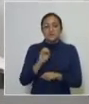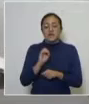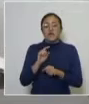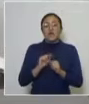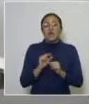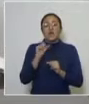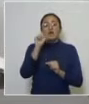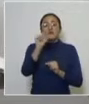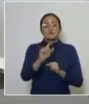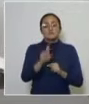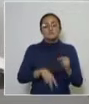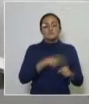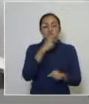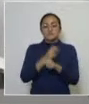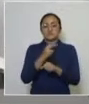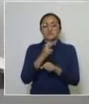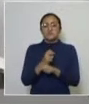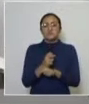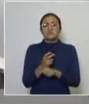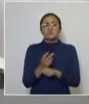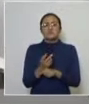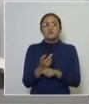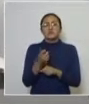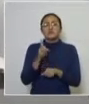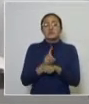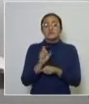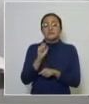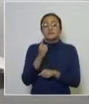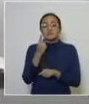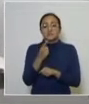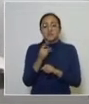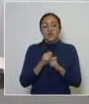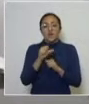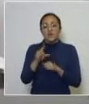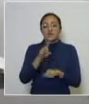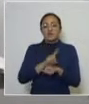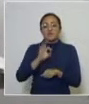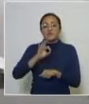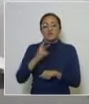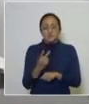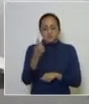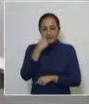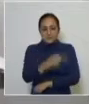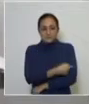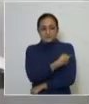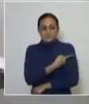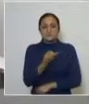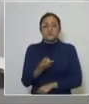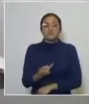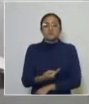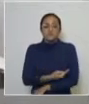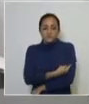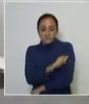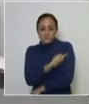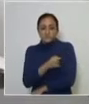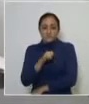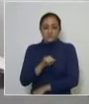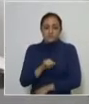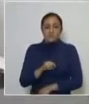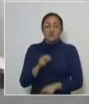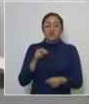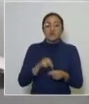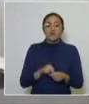D. La segunda dosis sería a partir del día 21 hasta el día 42. Es intramuscular en el